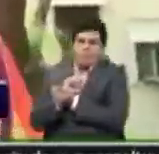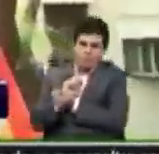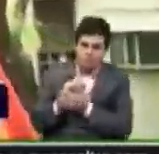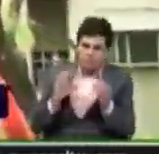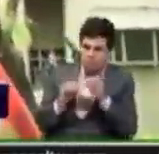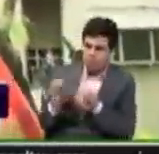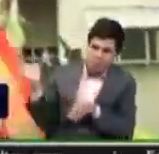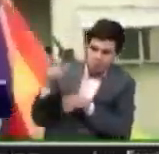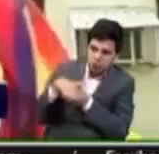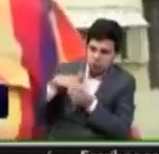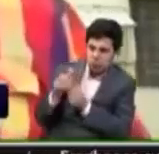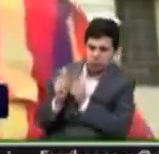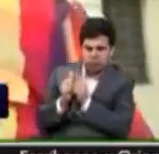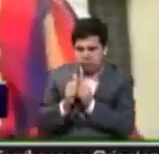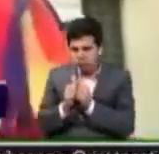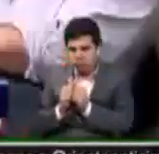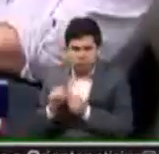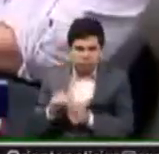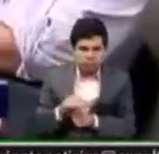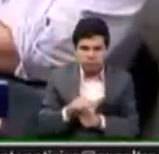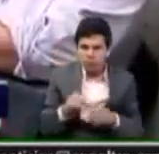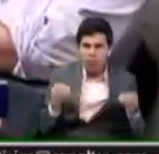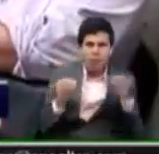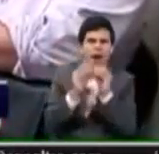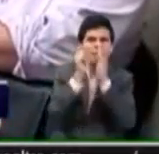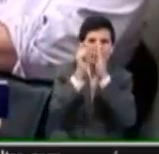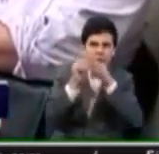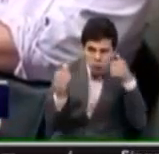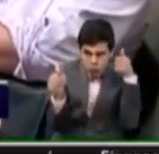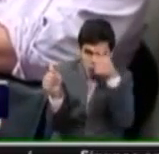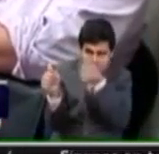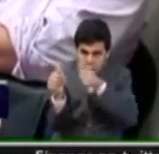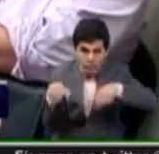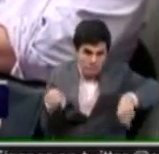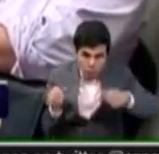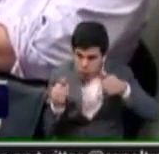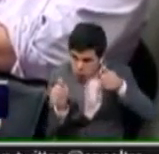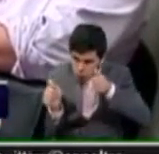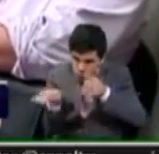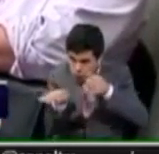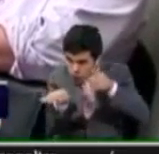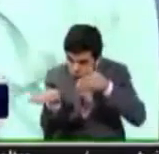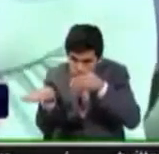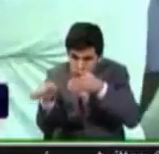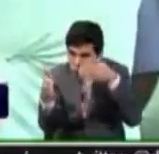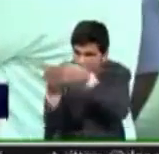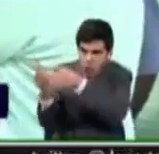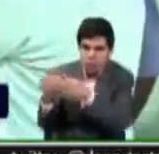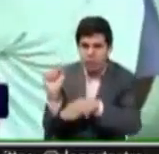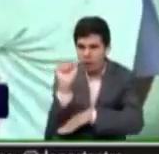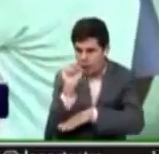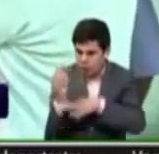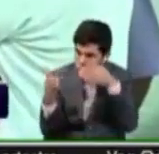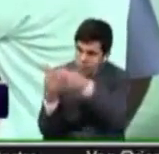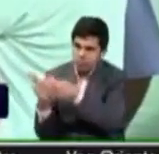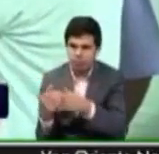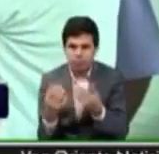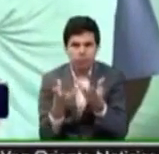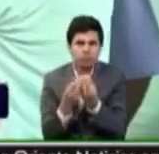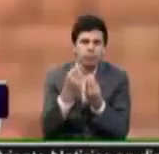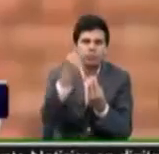paseado por la ciudad, había sido correteado ya en varias oportunidades por motos y por carro. La Unidad Nacional de Protección debe tener